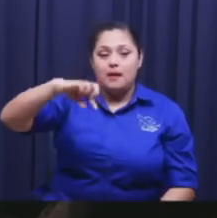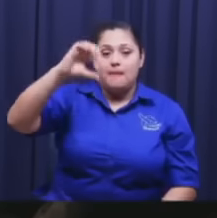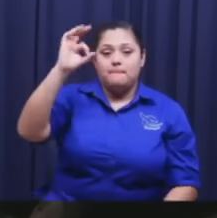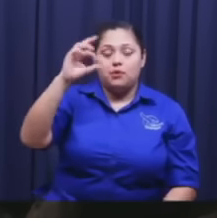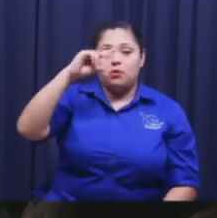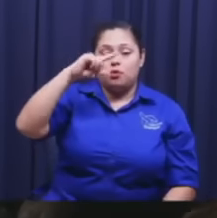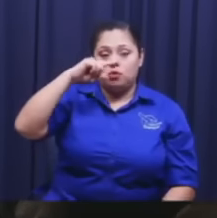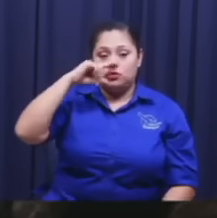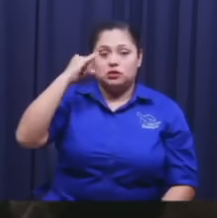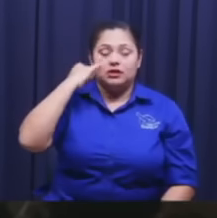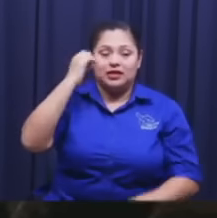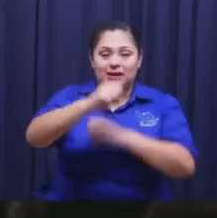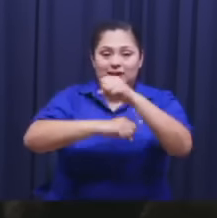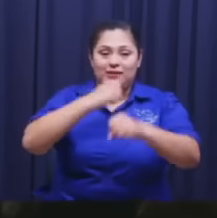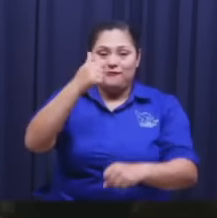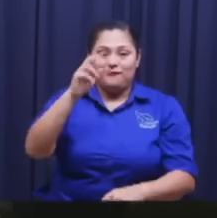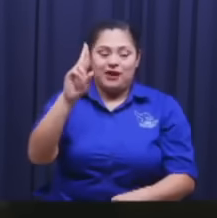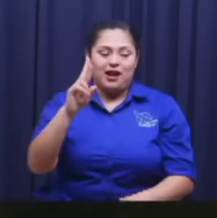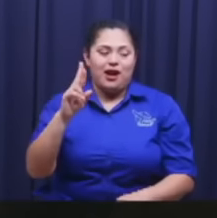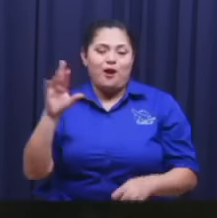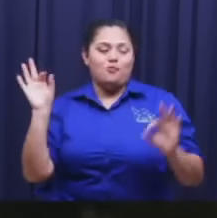mal emplasticada.